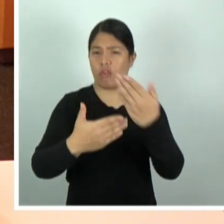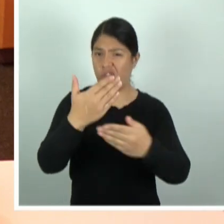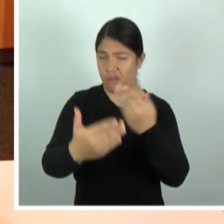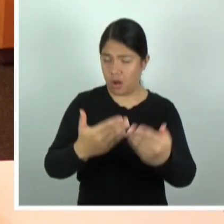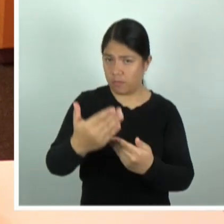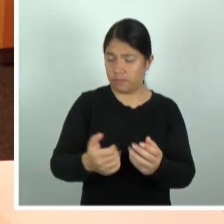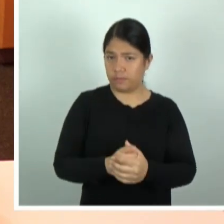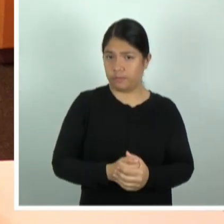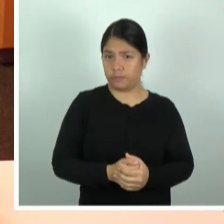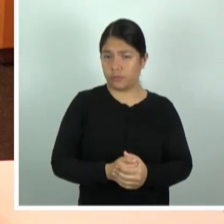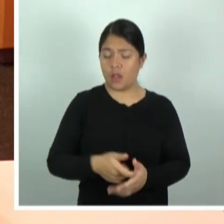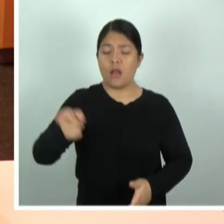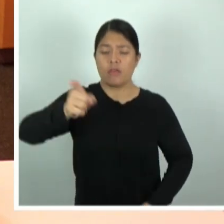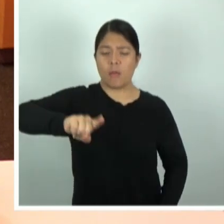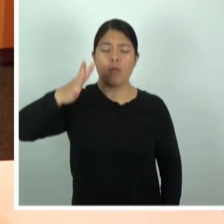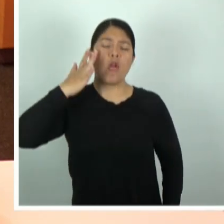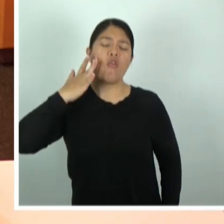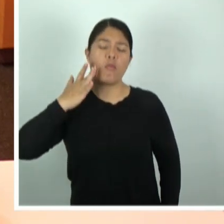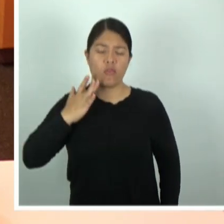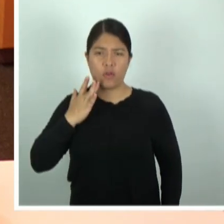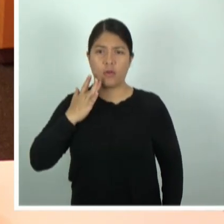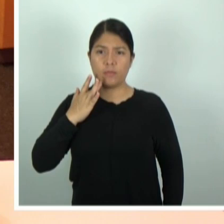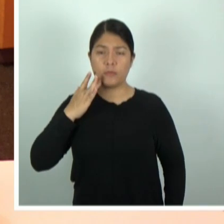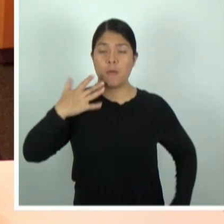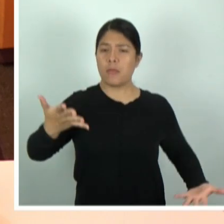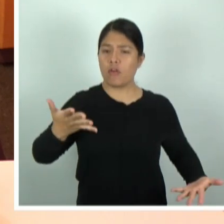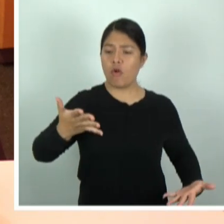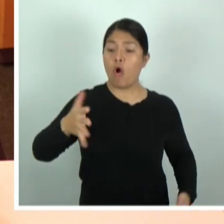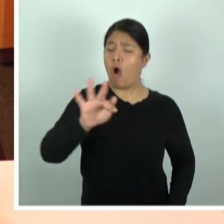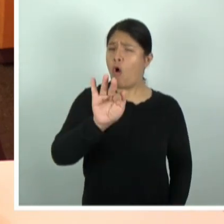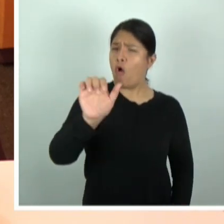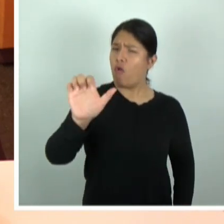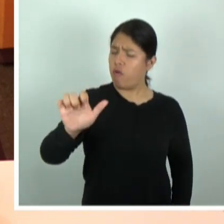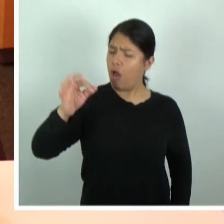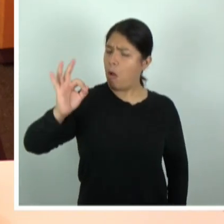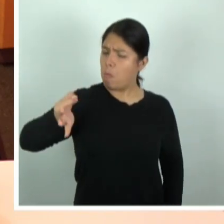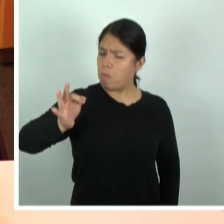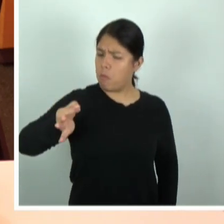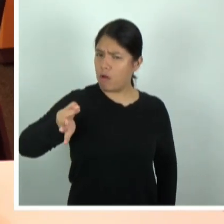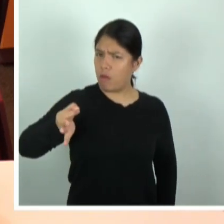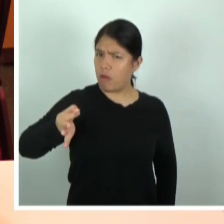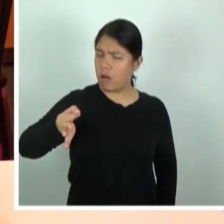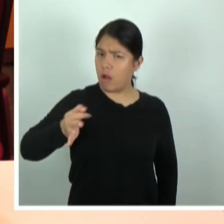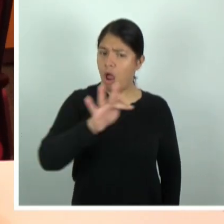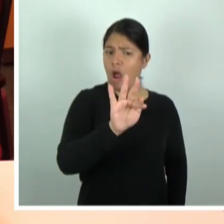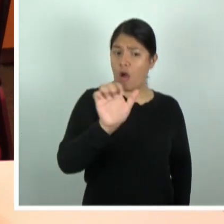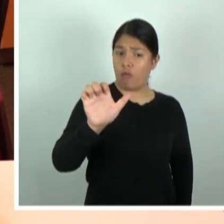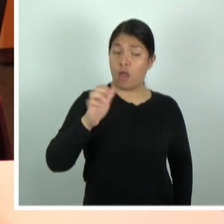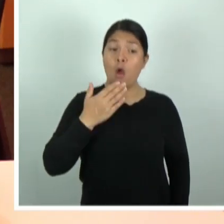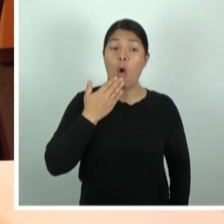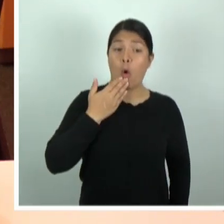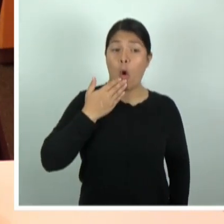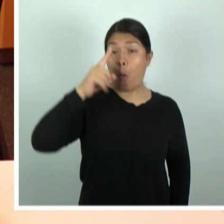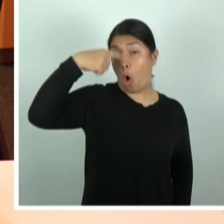Jesucristo nos purifica. Pero verdadera fe, no la fe como una cultura, sino teniendo